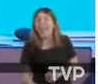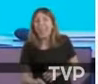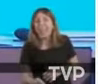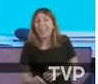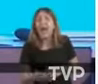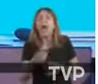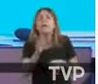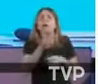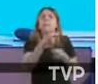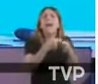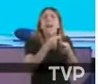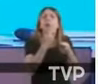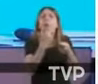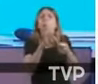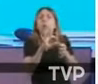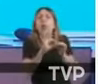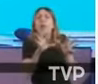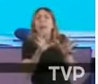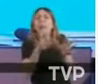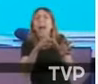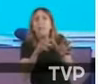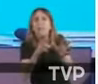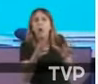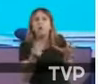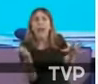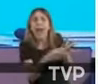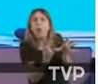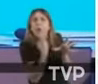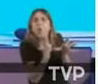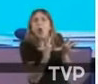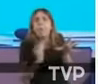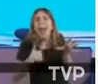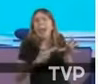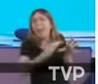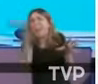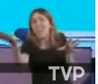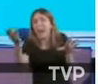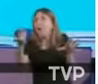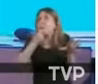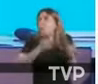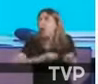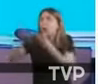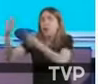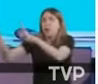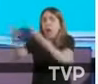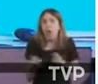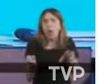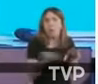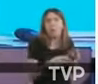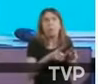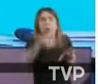mercado único libre de cambios. Todo lo que entra de la diferencia entre las exportaciones, las importaciones o los dólares, que básicamente lo que